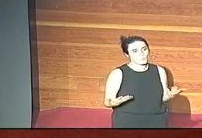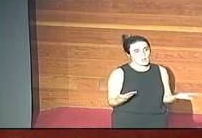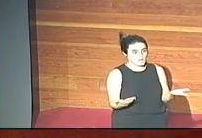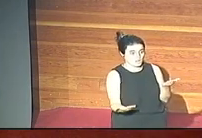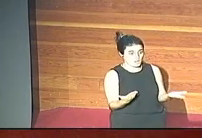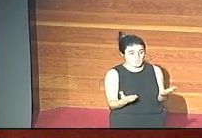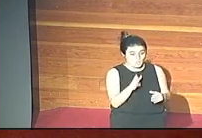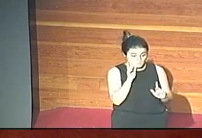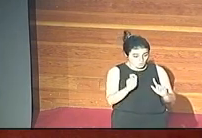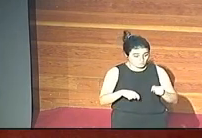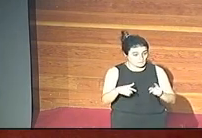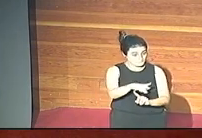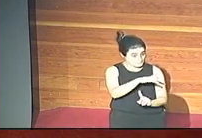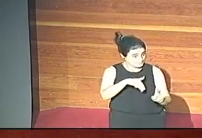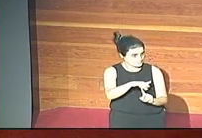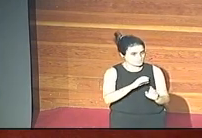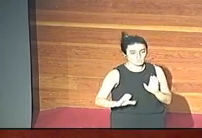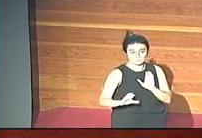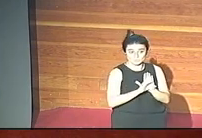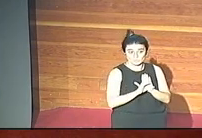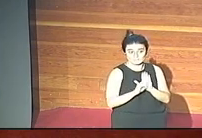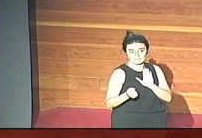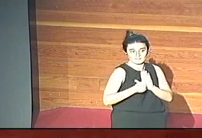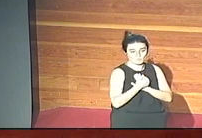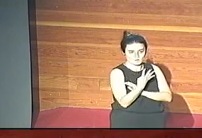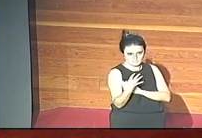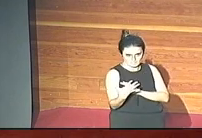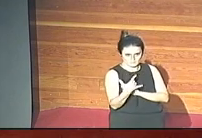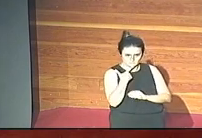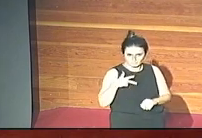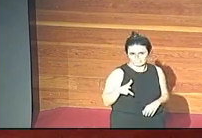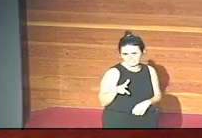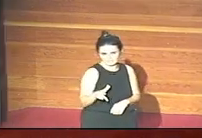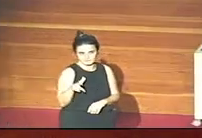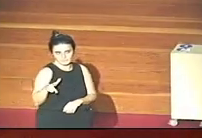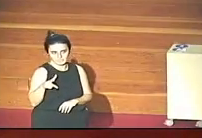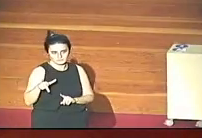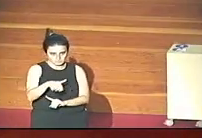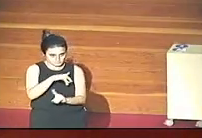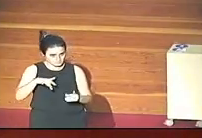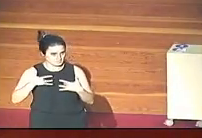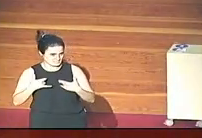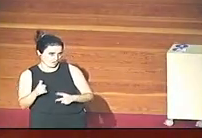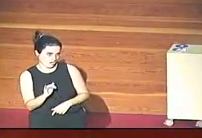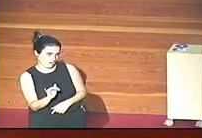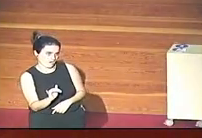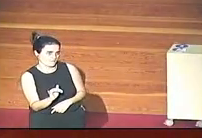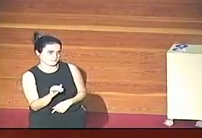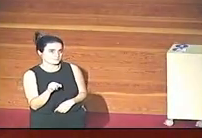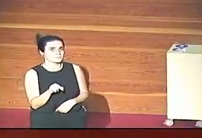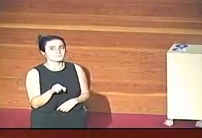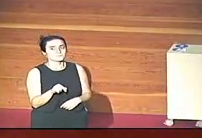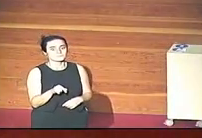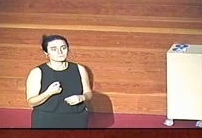derecho que recoge nuestra constitución en el artículo 45 tenemos derecho a un medio ambiente sano y